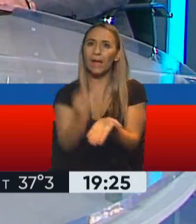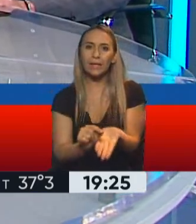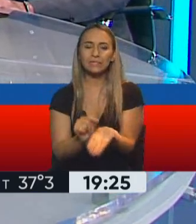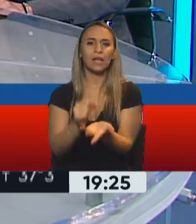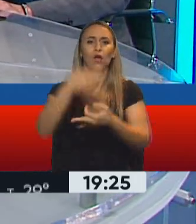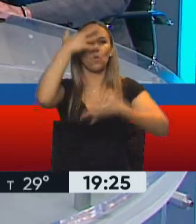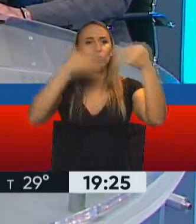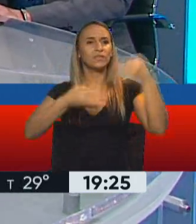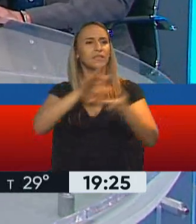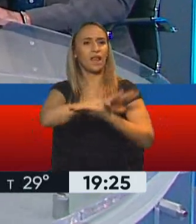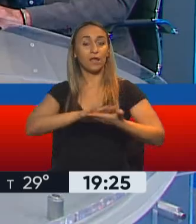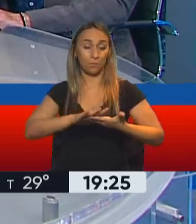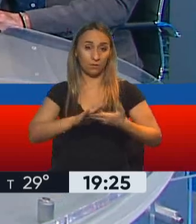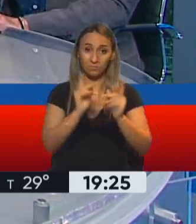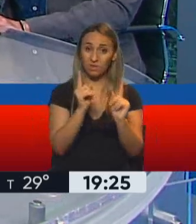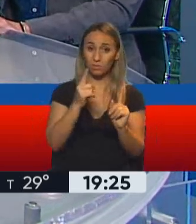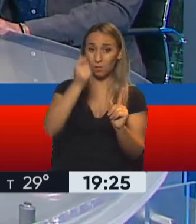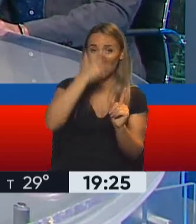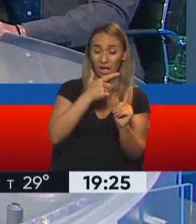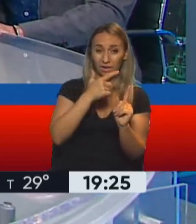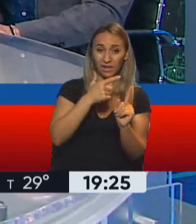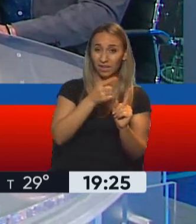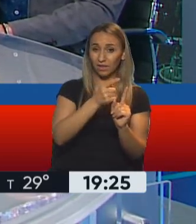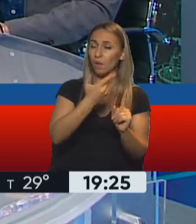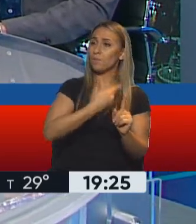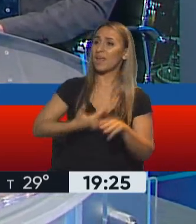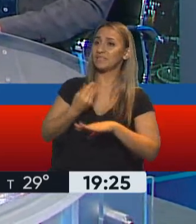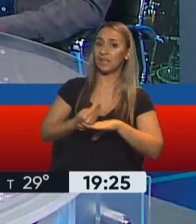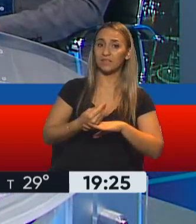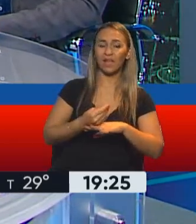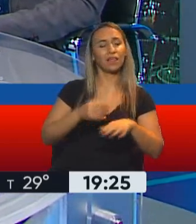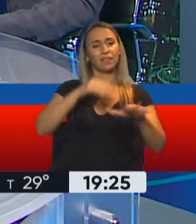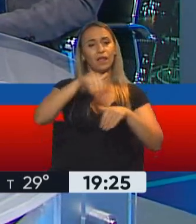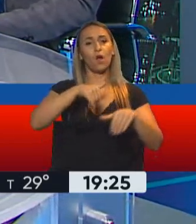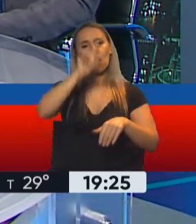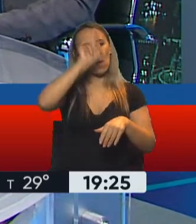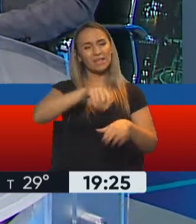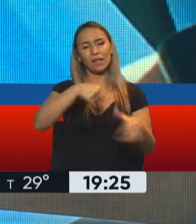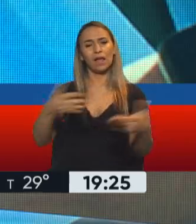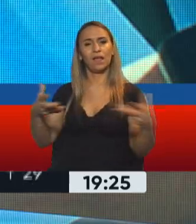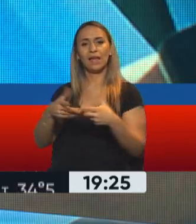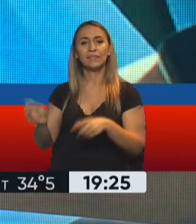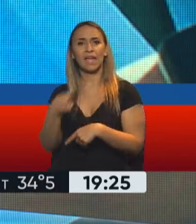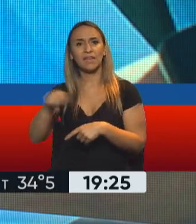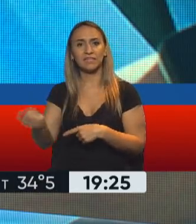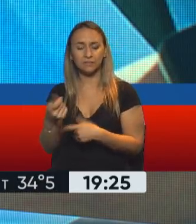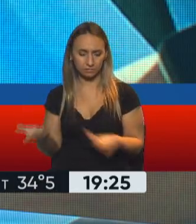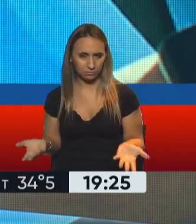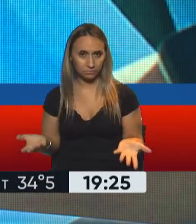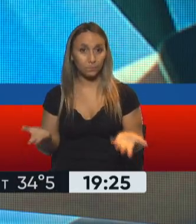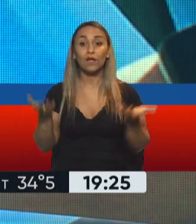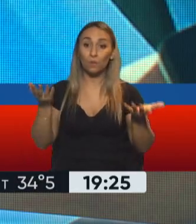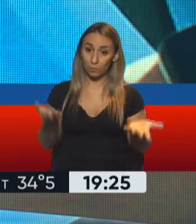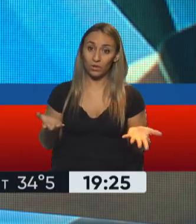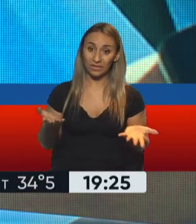era presidente se juntaba a jugar al tenis, entre comillas, con diferentes jueces y que está siendo investigado por eso y por esto que estamos viendo aquí, ¿no? Por el